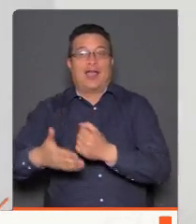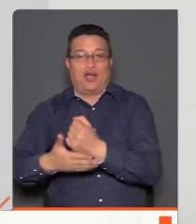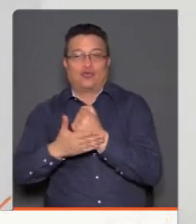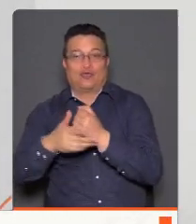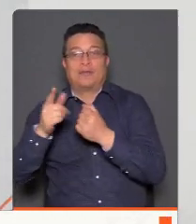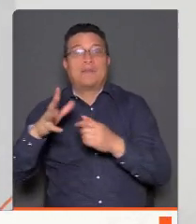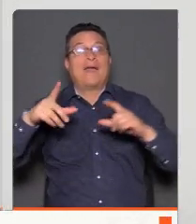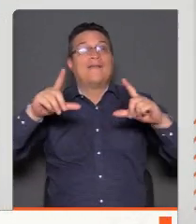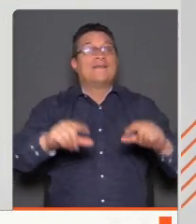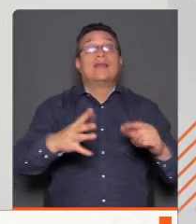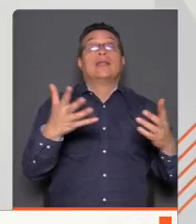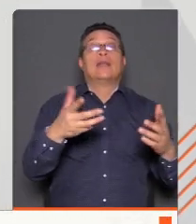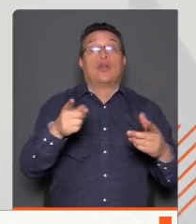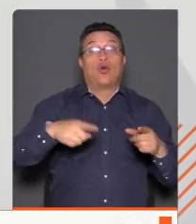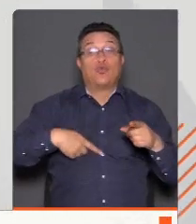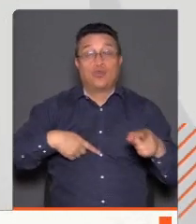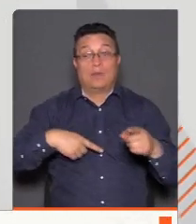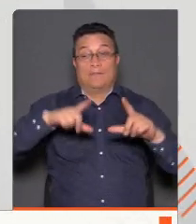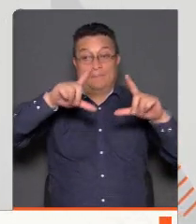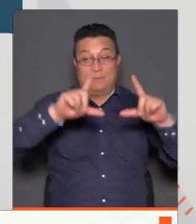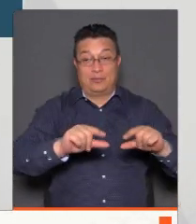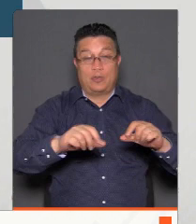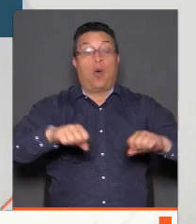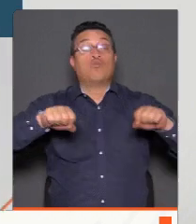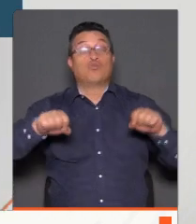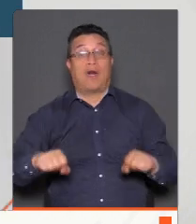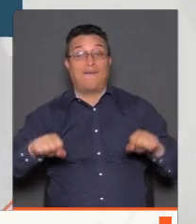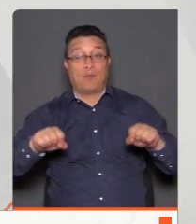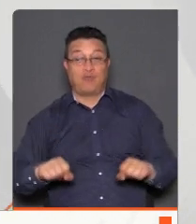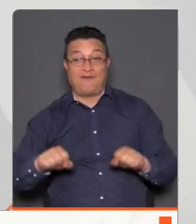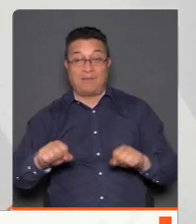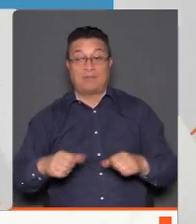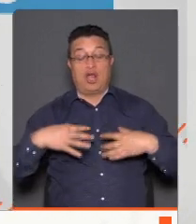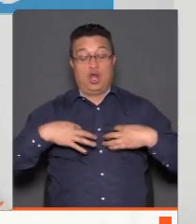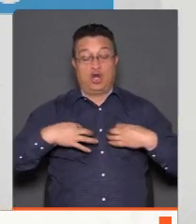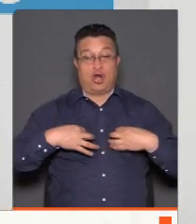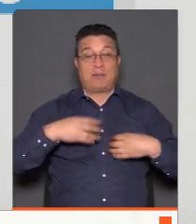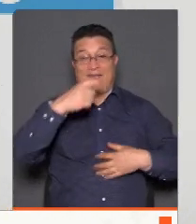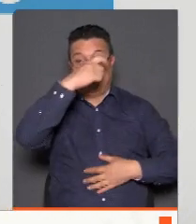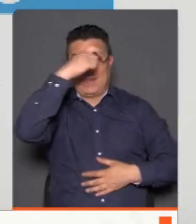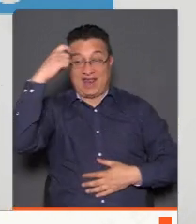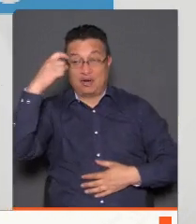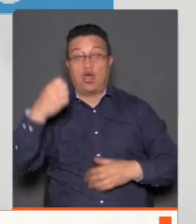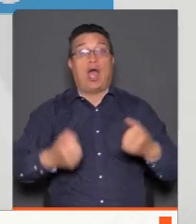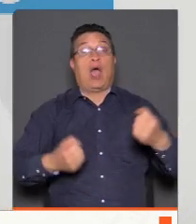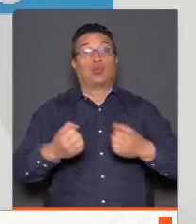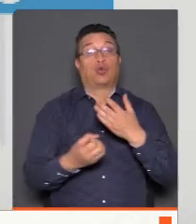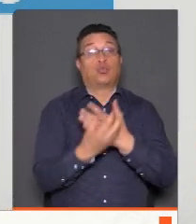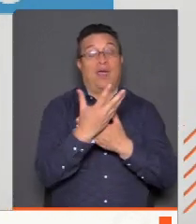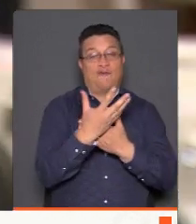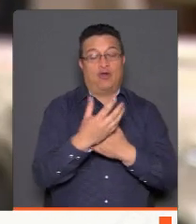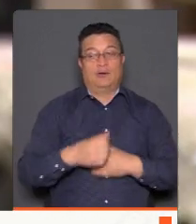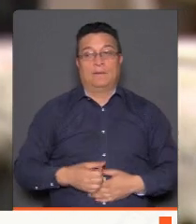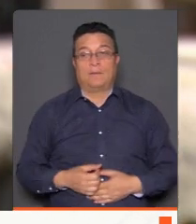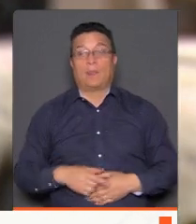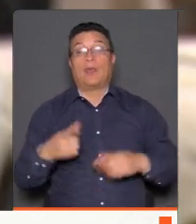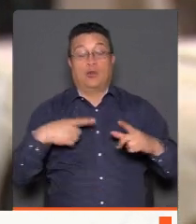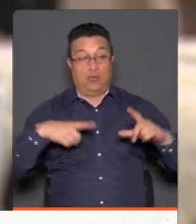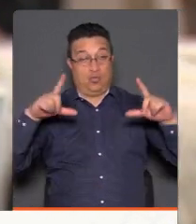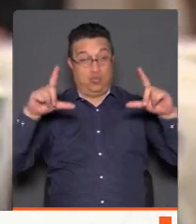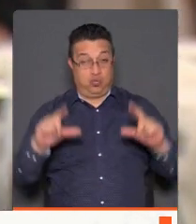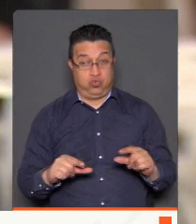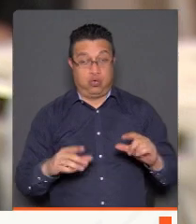de esos productos. Bajaron de precio los muebles para el living, ropa de verano infantil y los autos nuevos. Vimos que hubo un bajón fuerte de